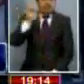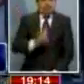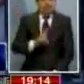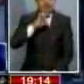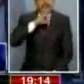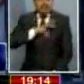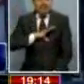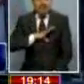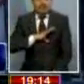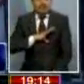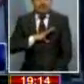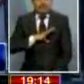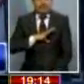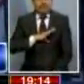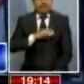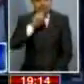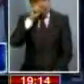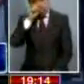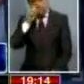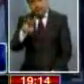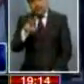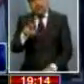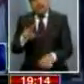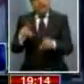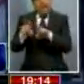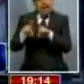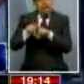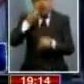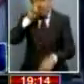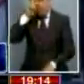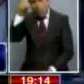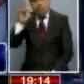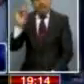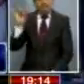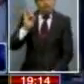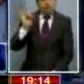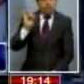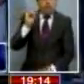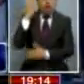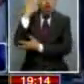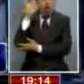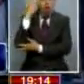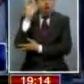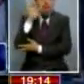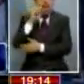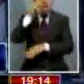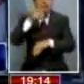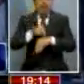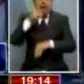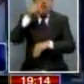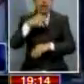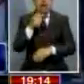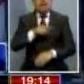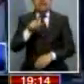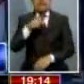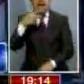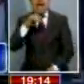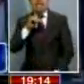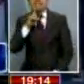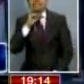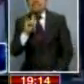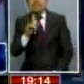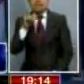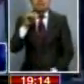Chile. Hemos visto hermanos del Perú, de Bolivia, de Colombia, de Paraguay, de Haití, de Ecuador, de